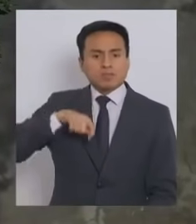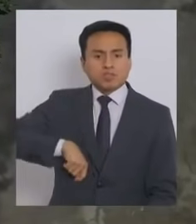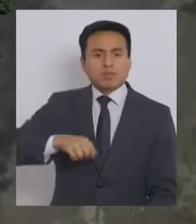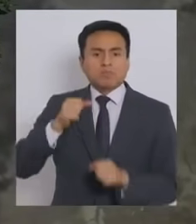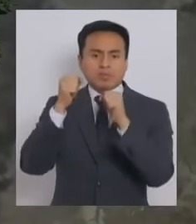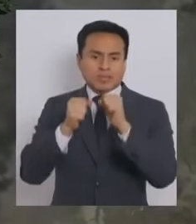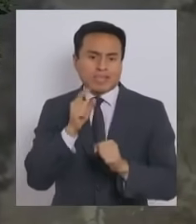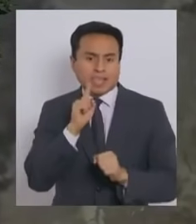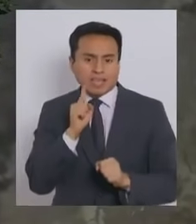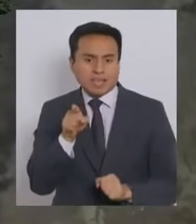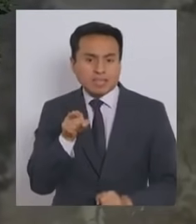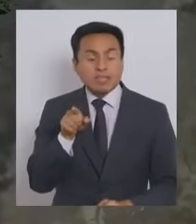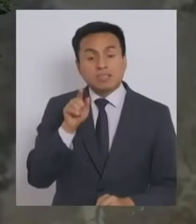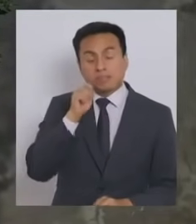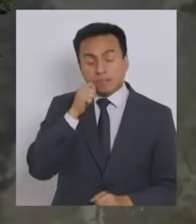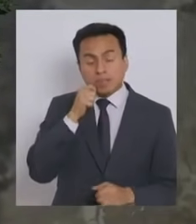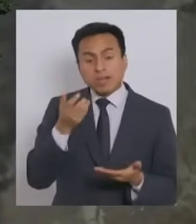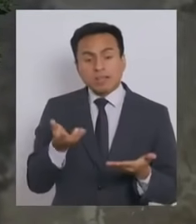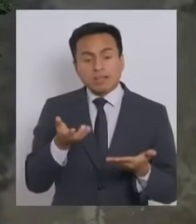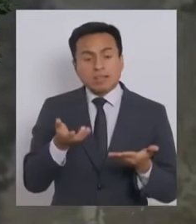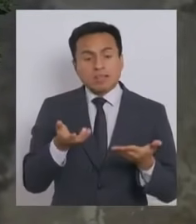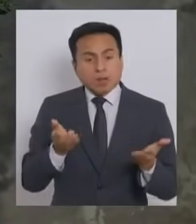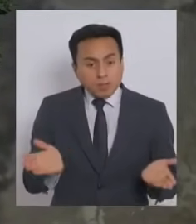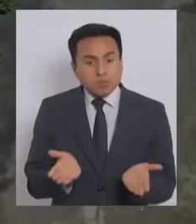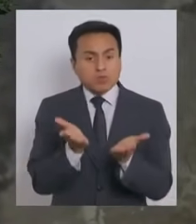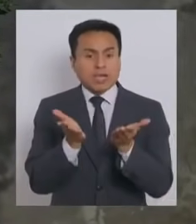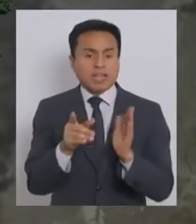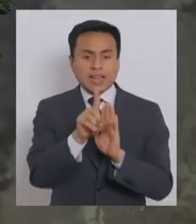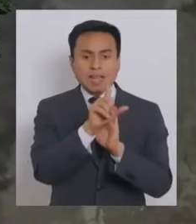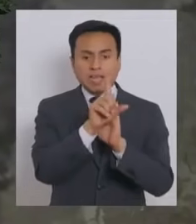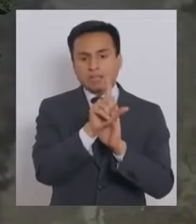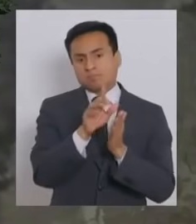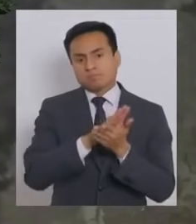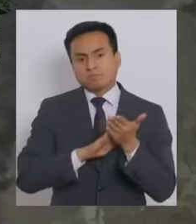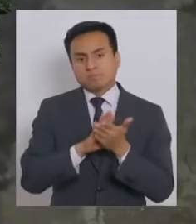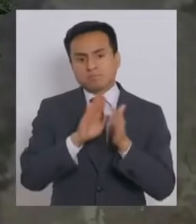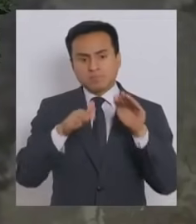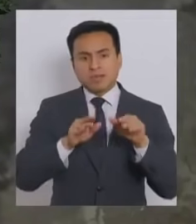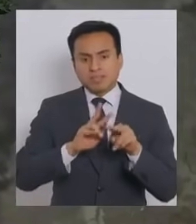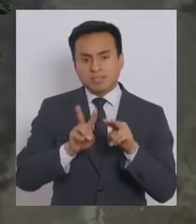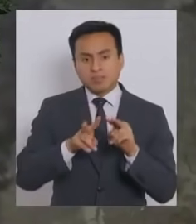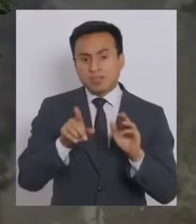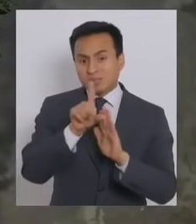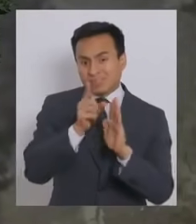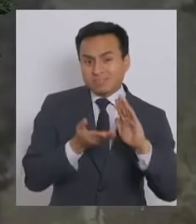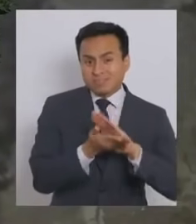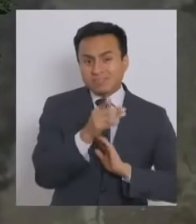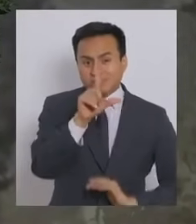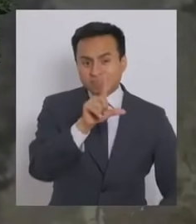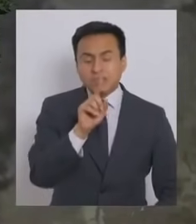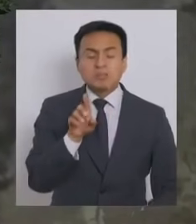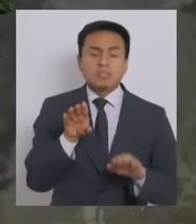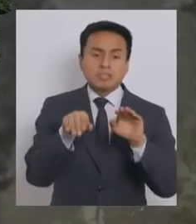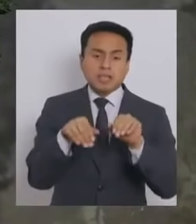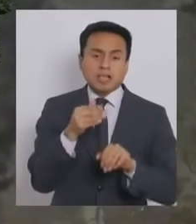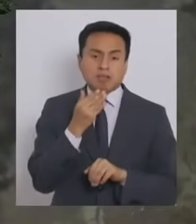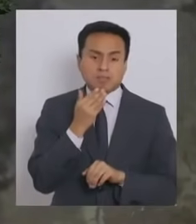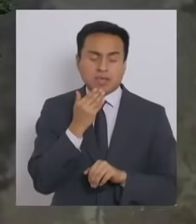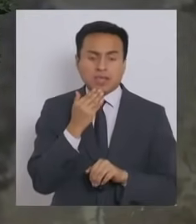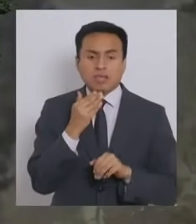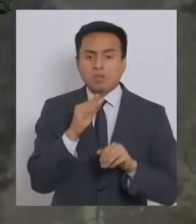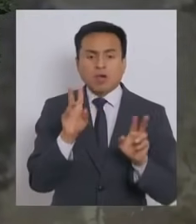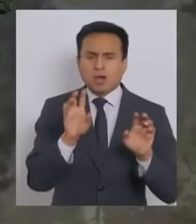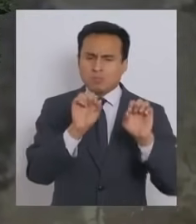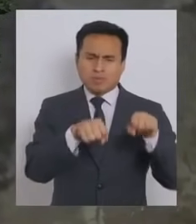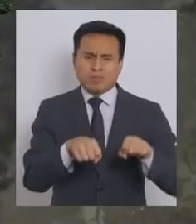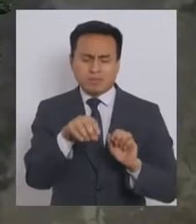posibles. Y eso supone, por una parte, impulsar algunas leyes como aquella que estamos comentando, como también intentar que no se aprueben